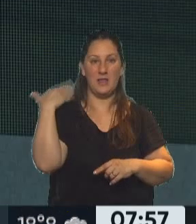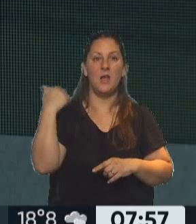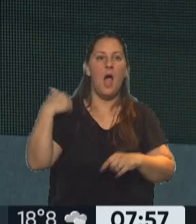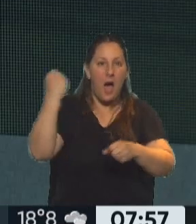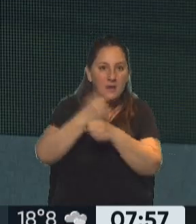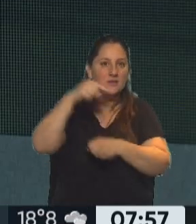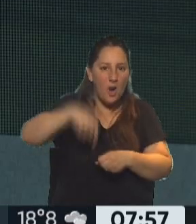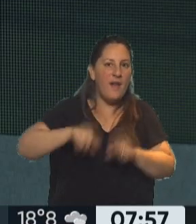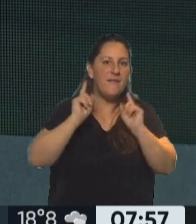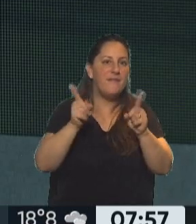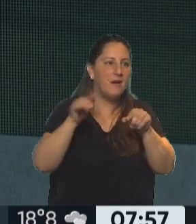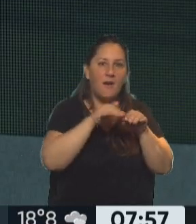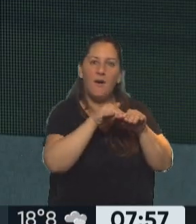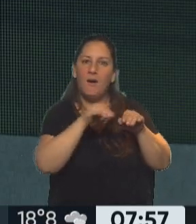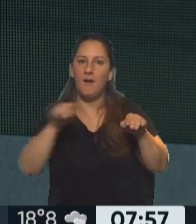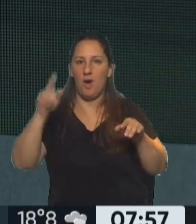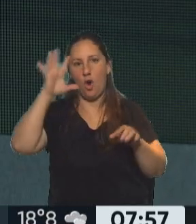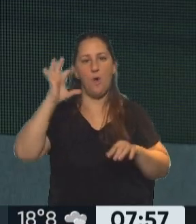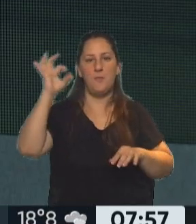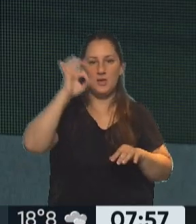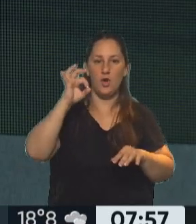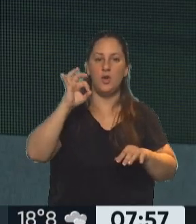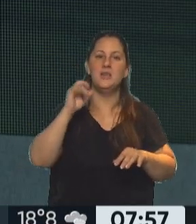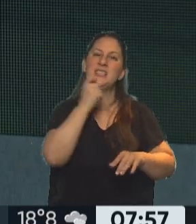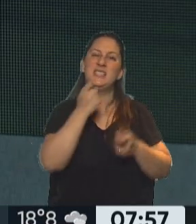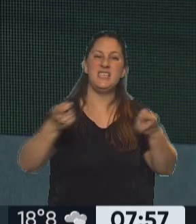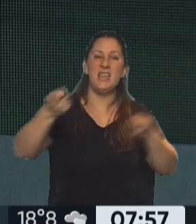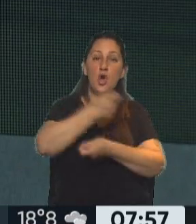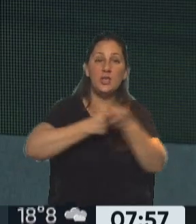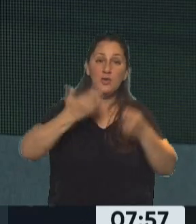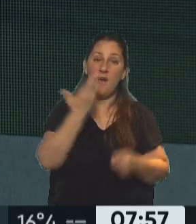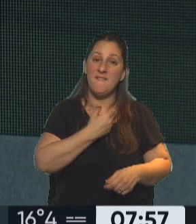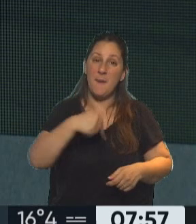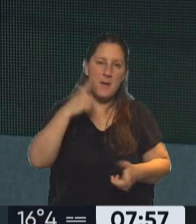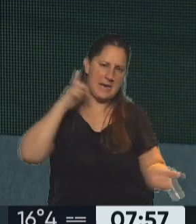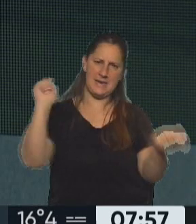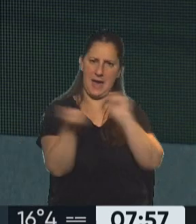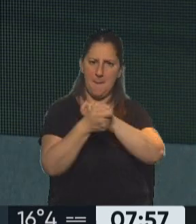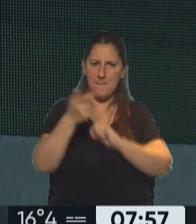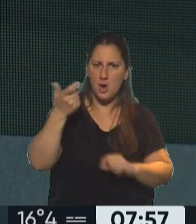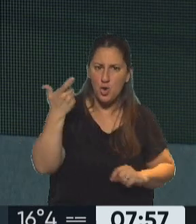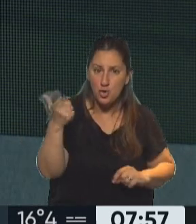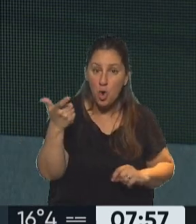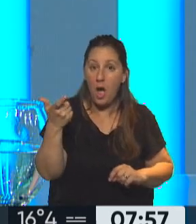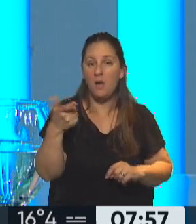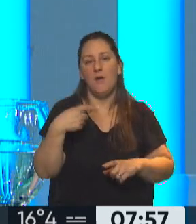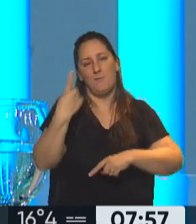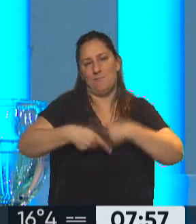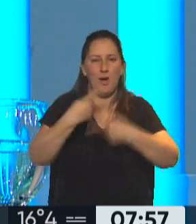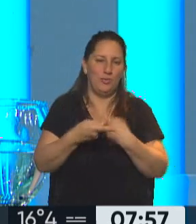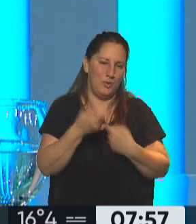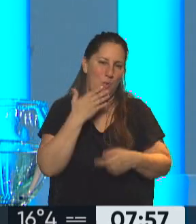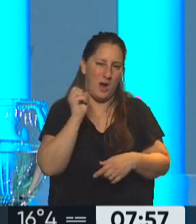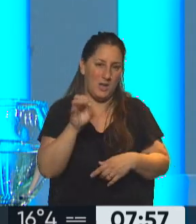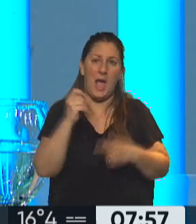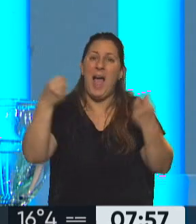si si no hay un cambio radical sobre la negociación con el fondo y y más así que por el mismo sendero va a recibir la crítica el